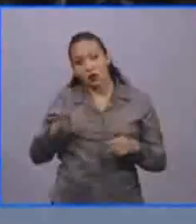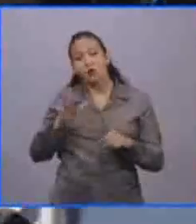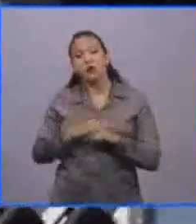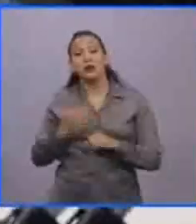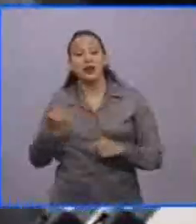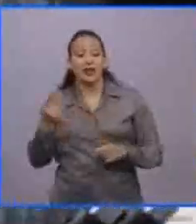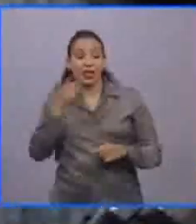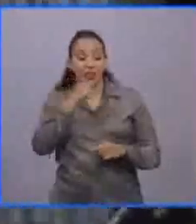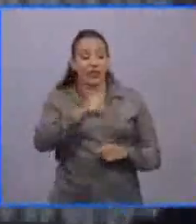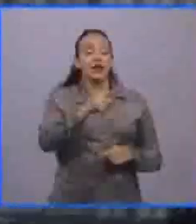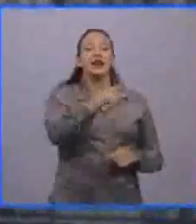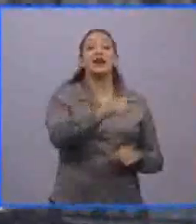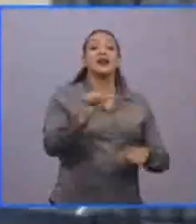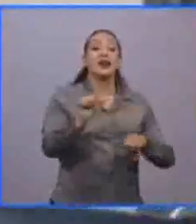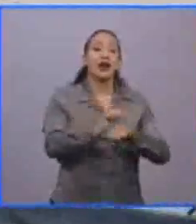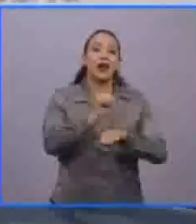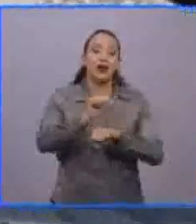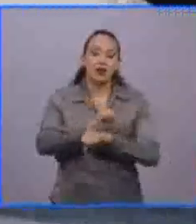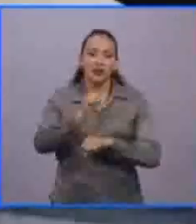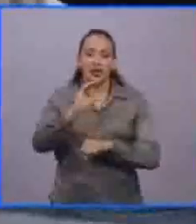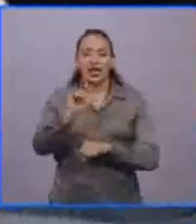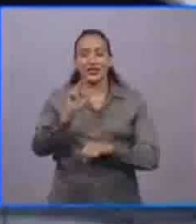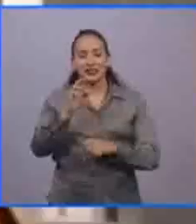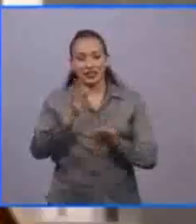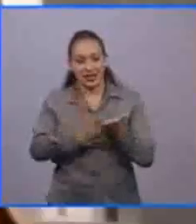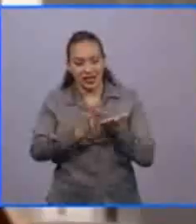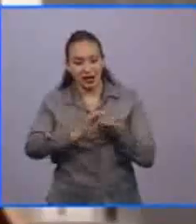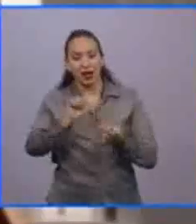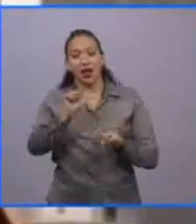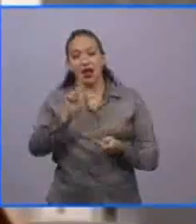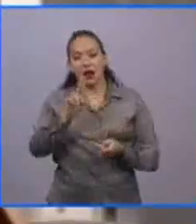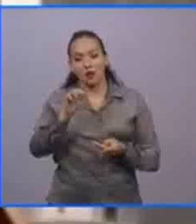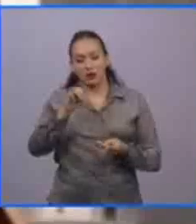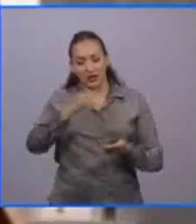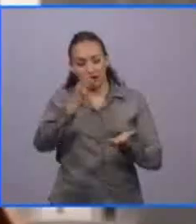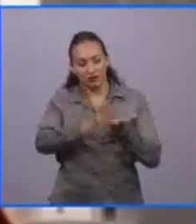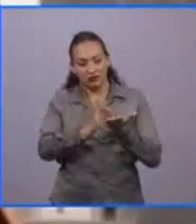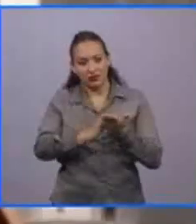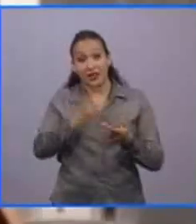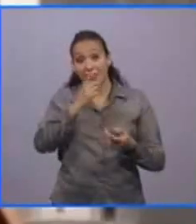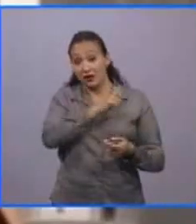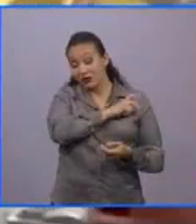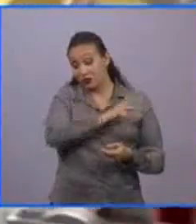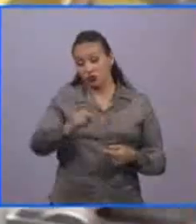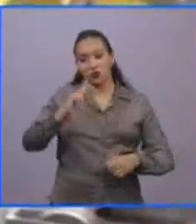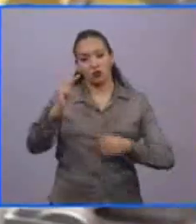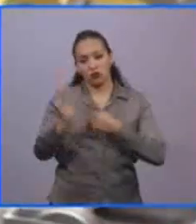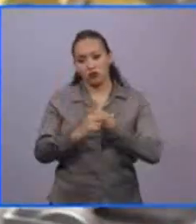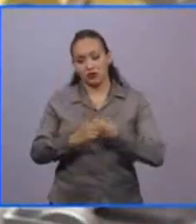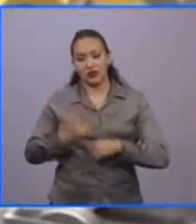las importaciones del sector automotriz, acero y aluminio, que dijo aplican para todos los países.